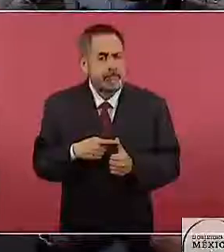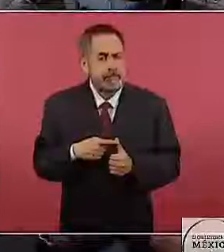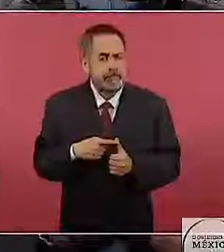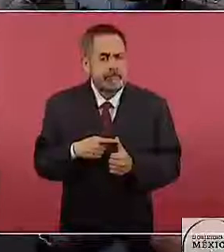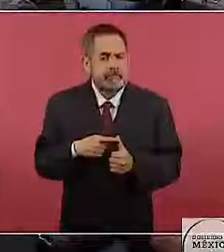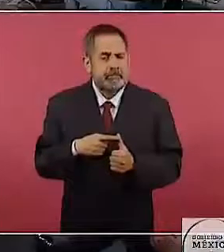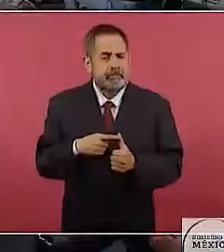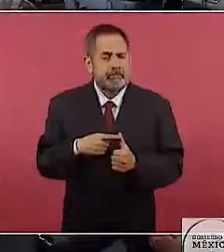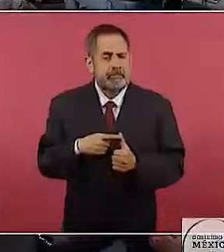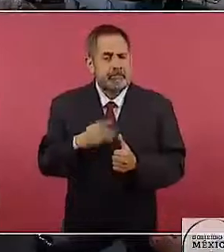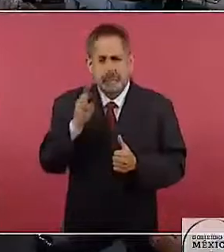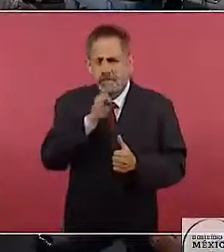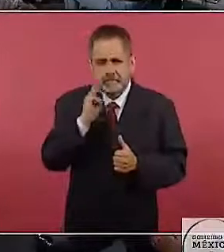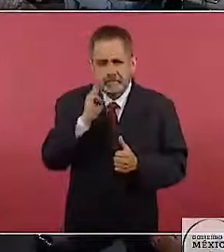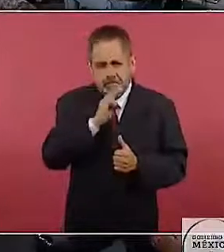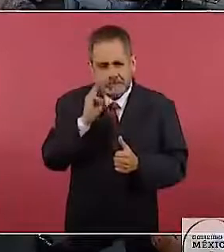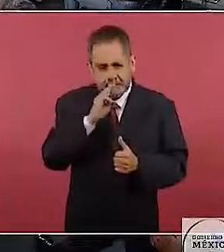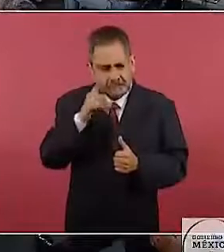a Mazatlán